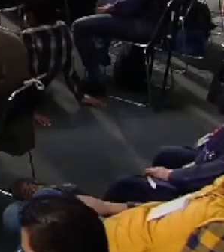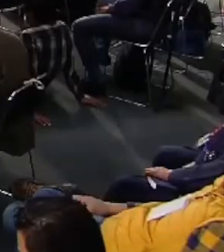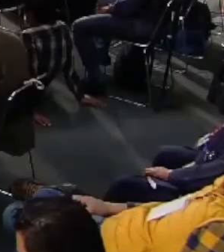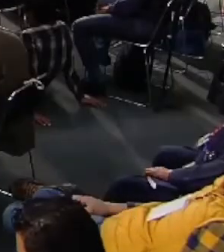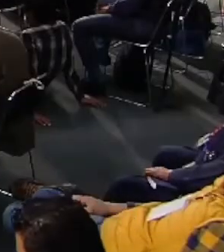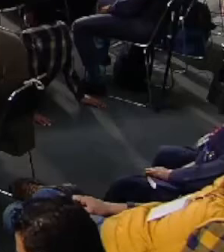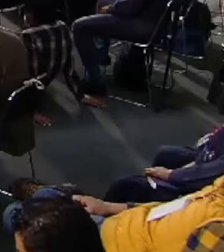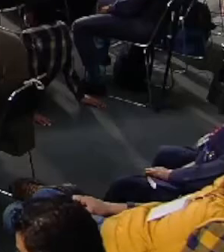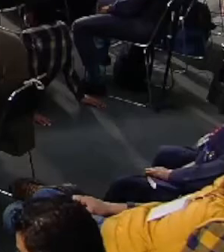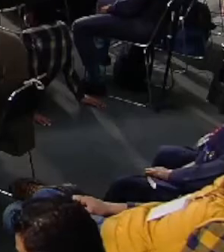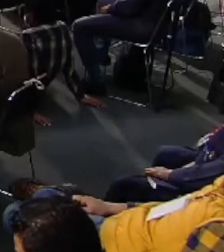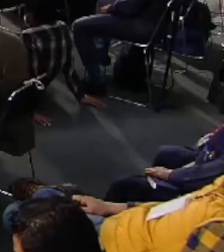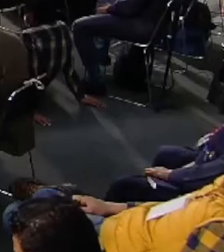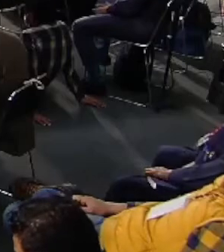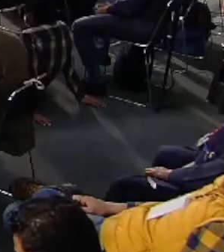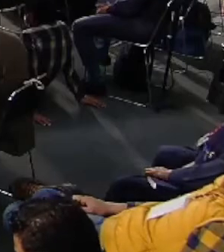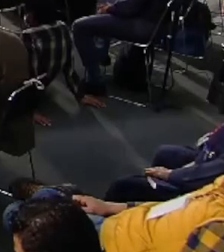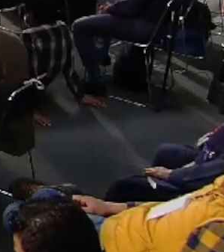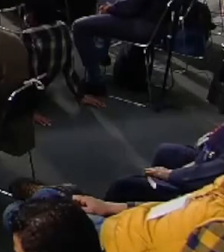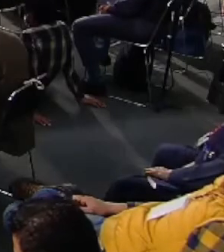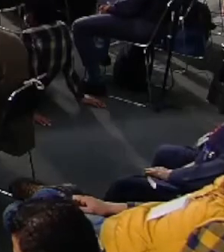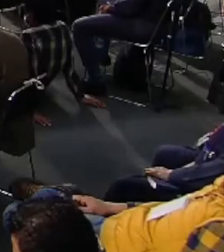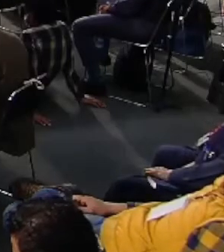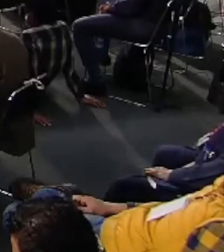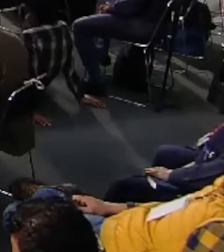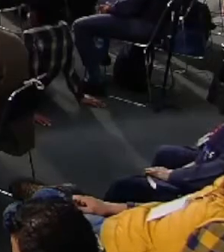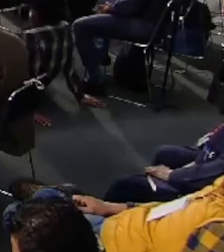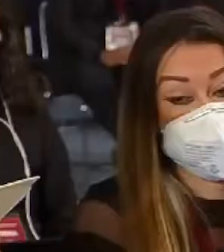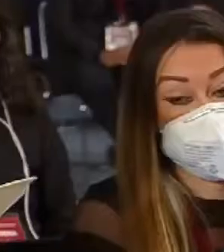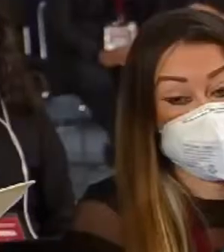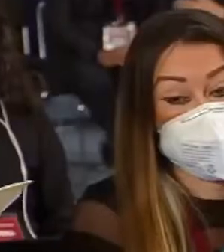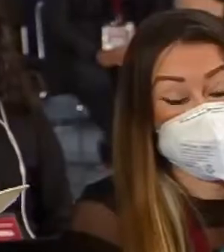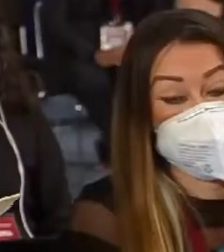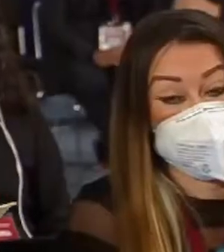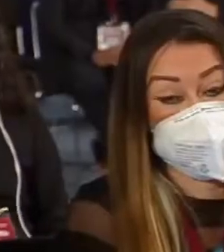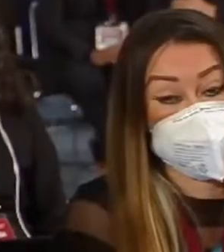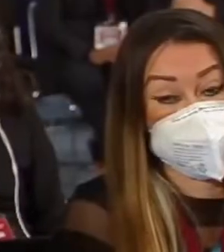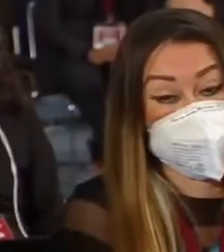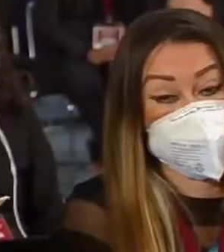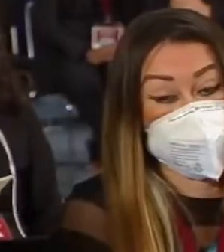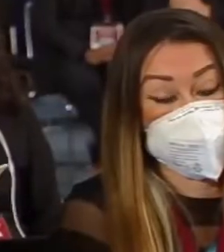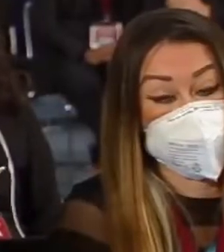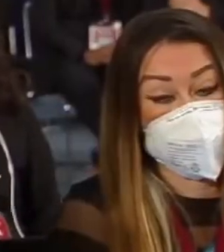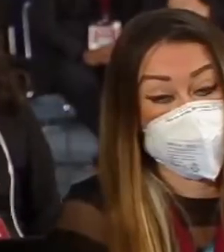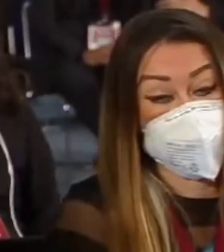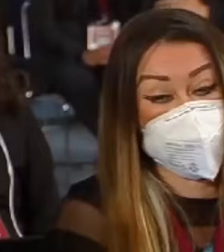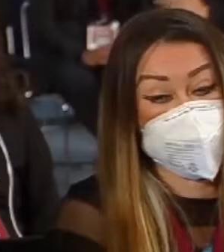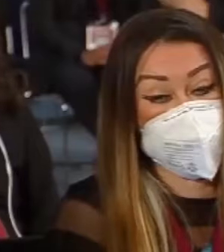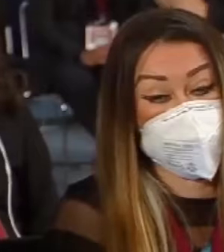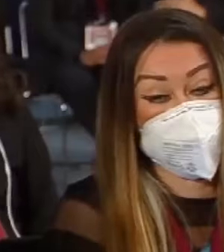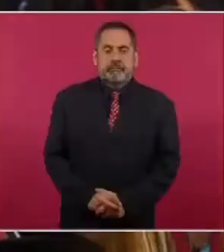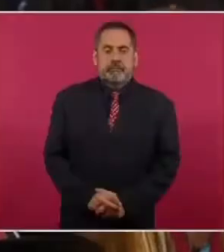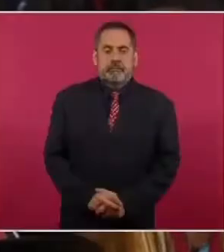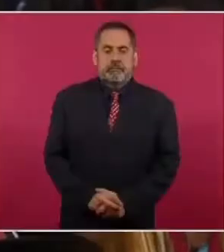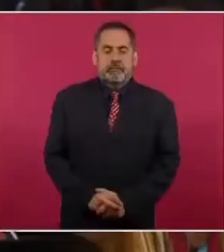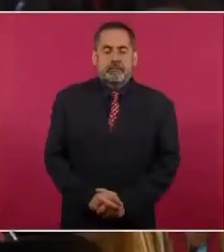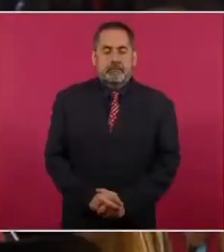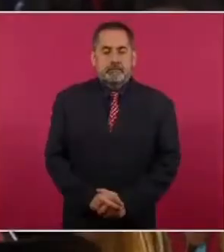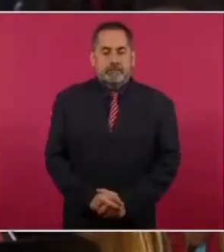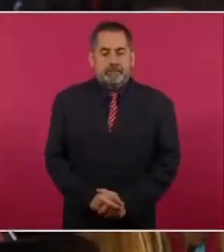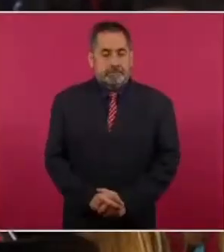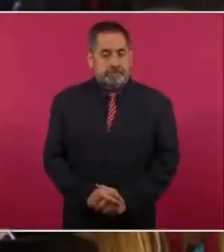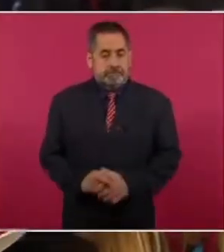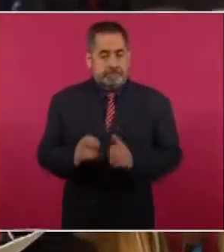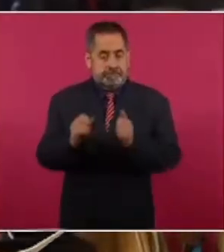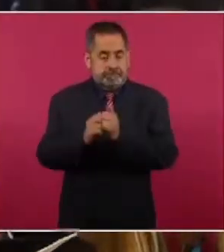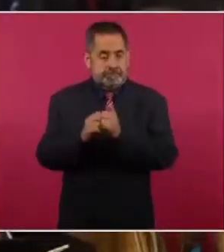se encarecieron automáticamente desde la extinción de Luz y Fuerza del Centro y que con la reforma energética neoliberal